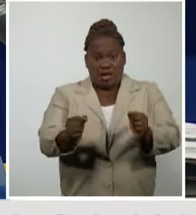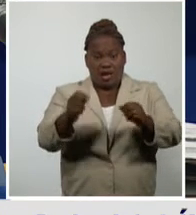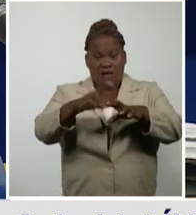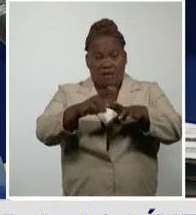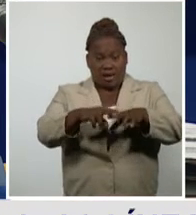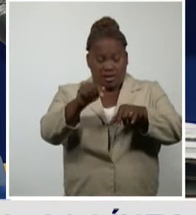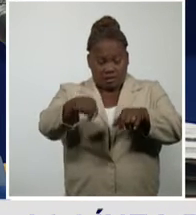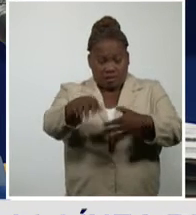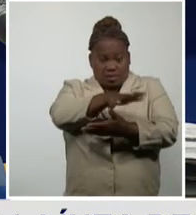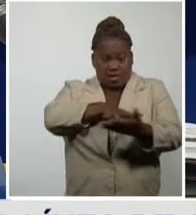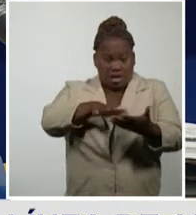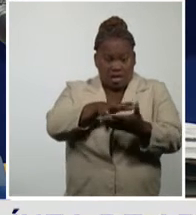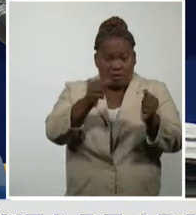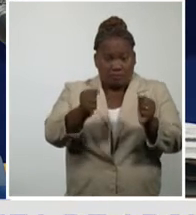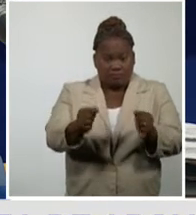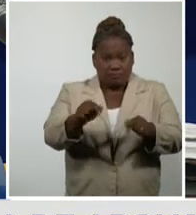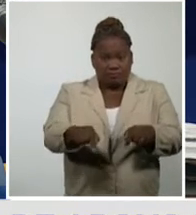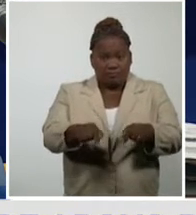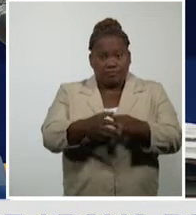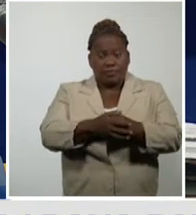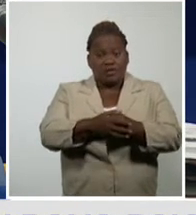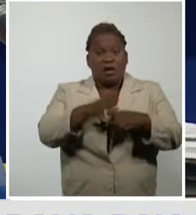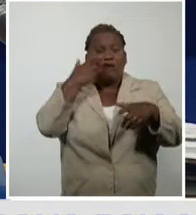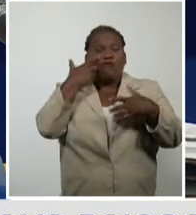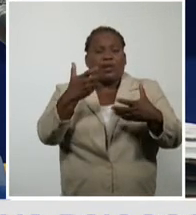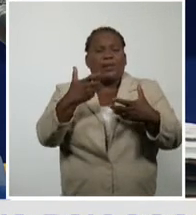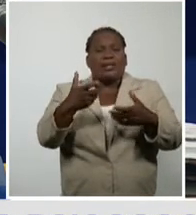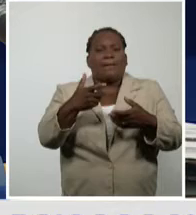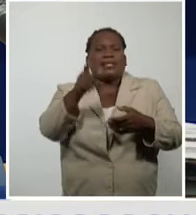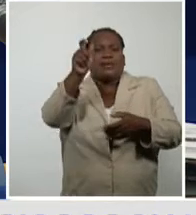y sobre todo muchas veces diplomáticos,